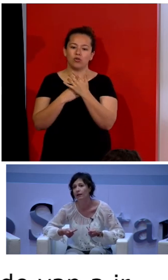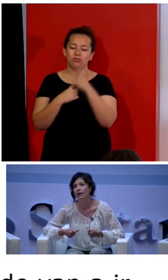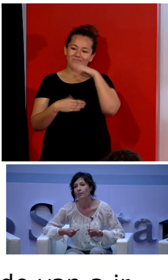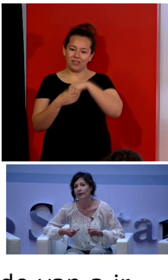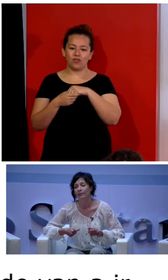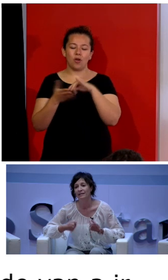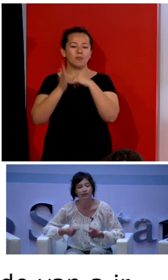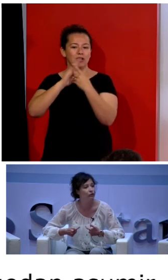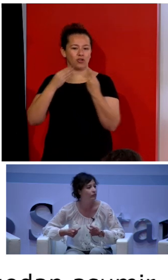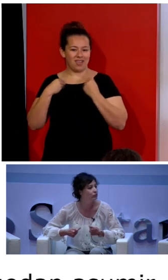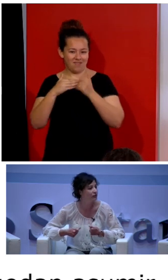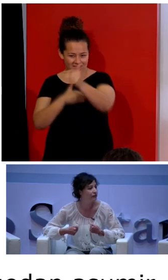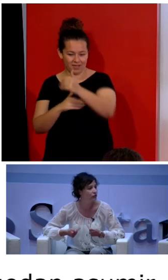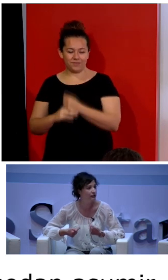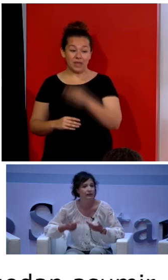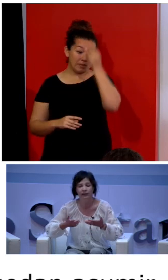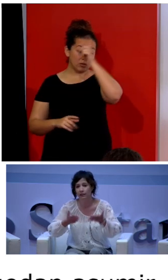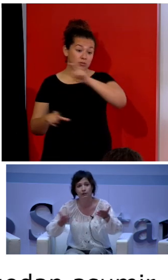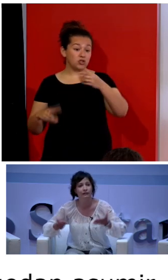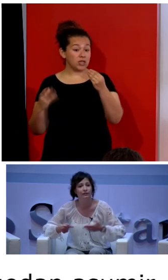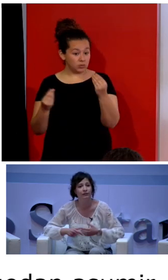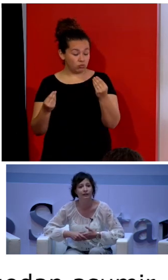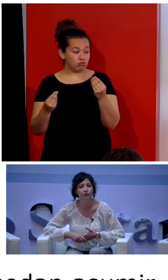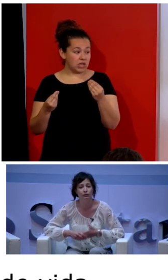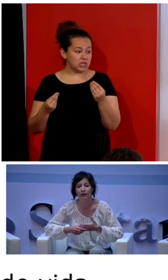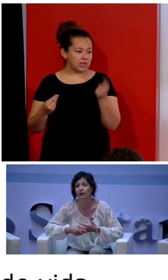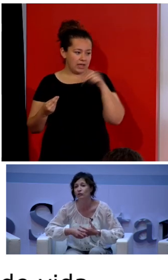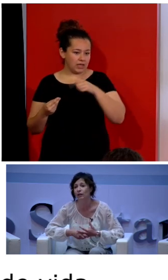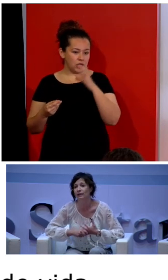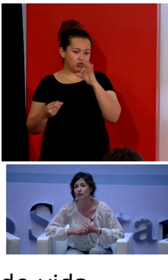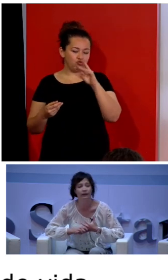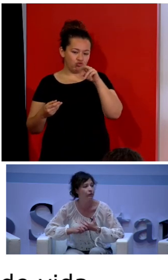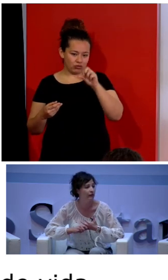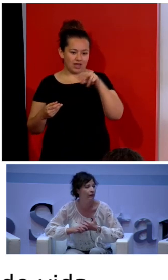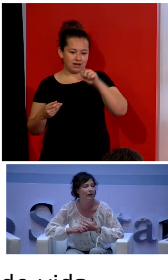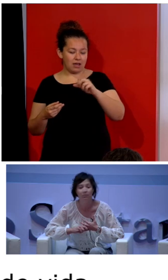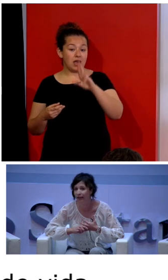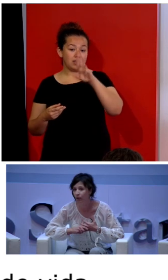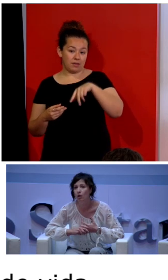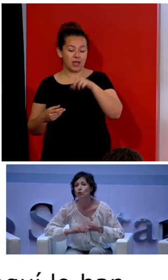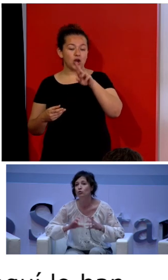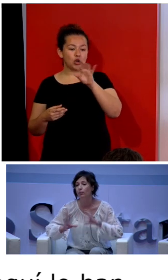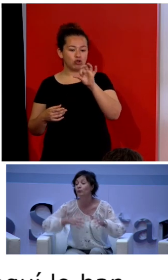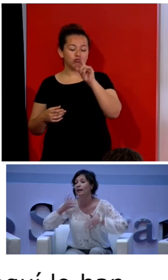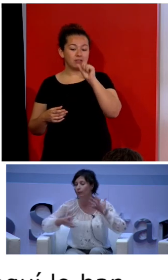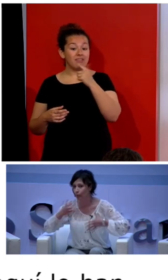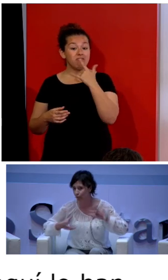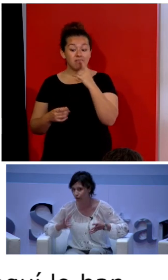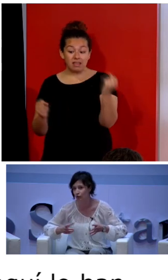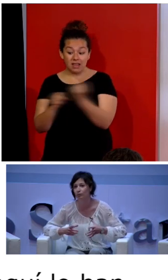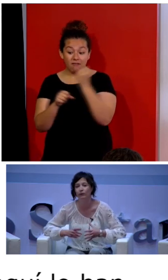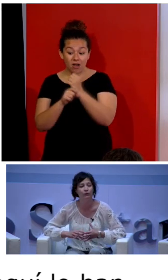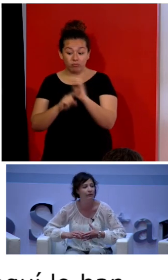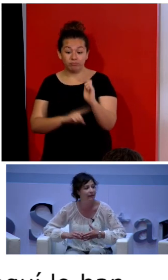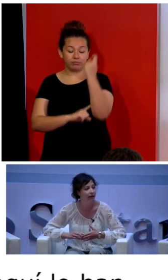vida. Pensemos que muchas personas, y aquí lo han transmitido pues Ana, Rosa, el hecho de obtener un empleo supone una revolución